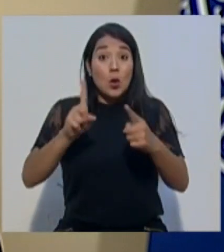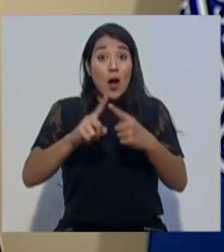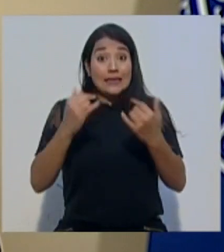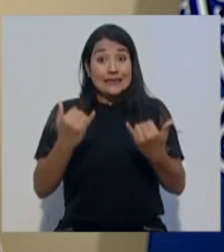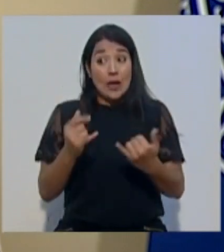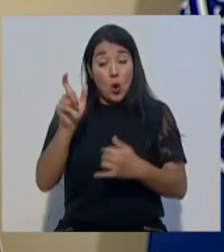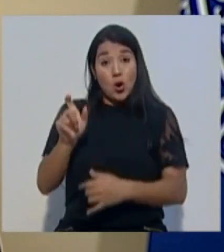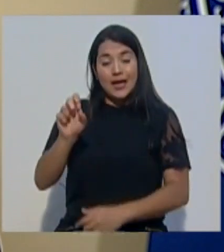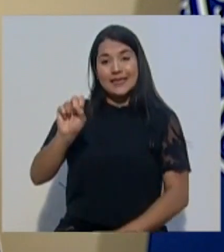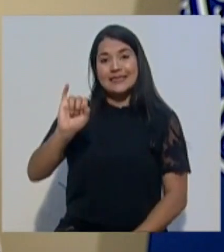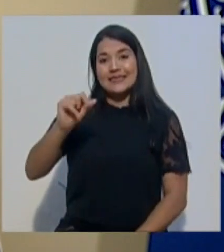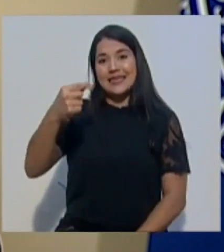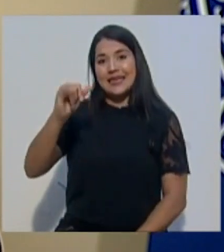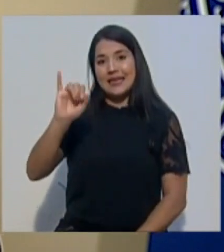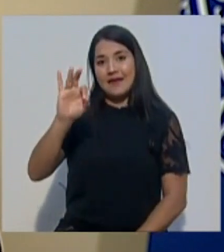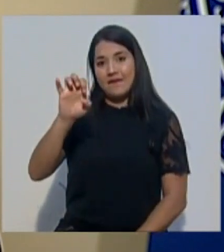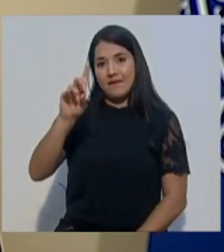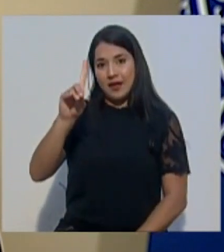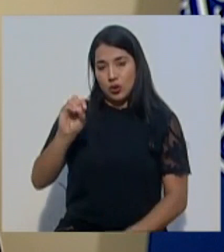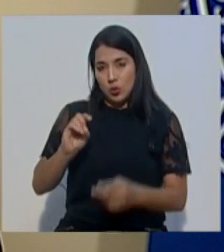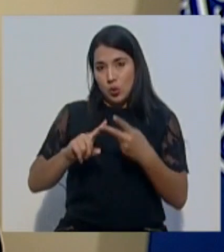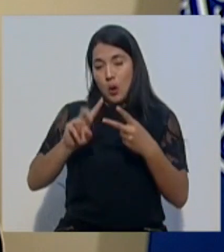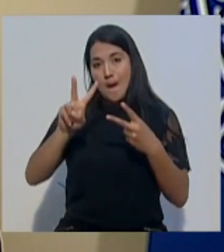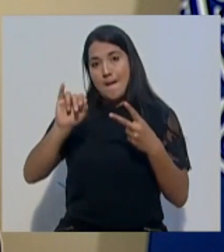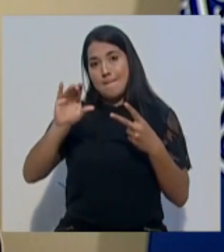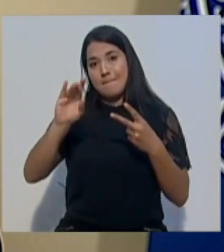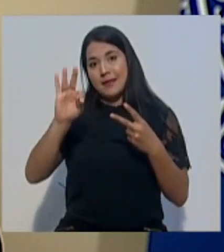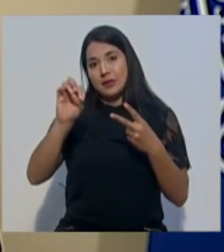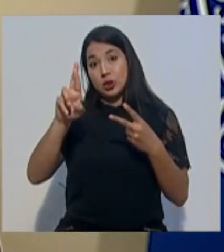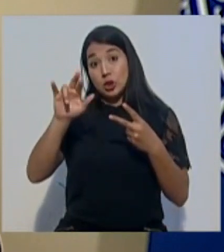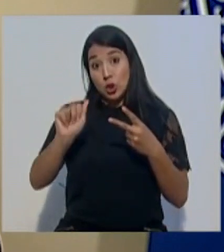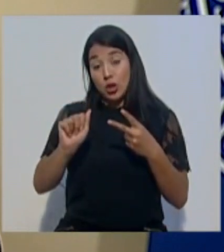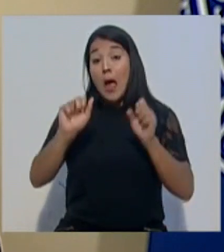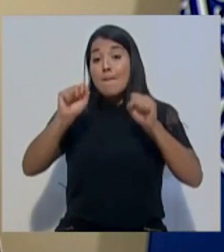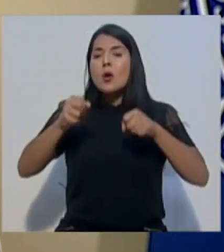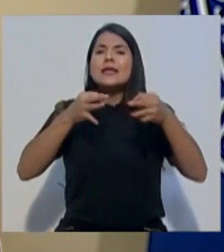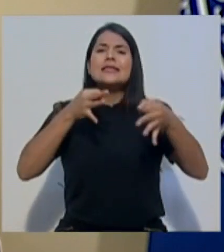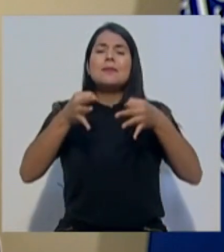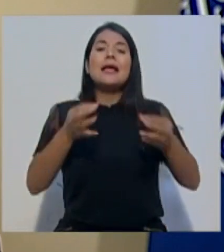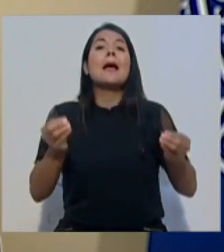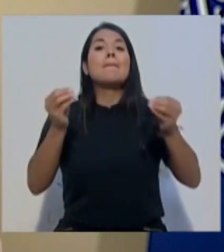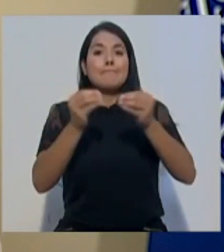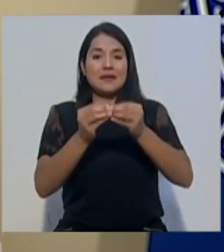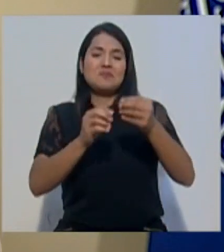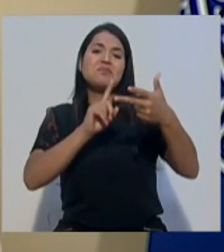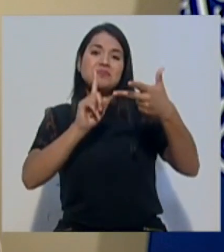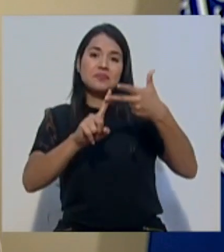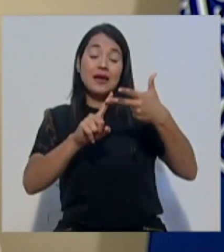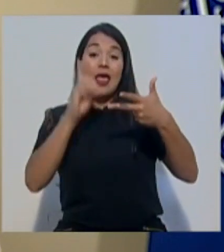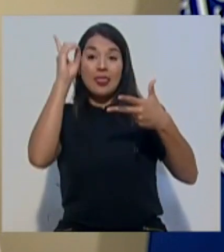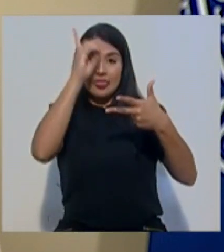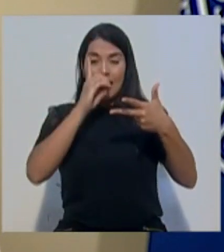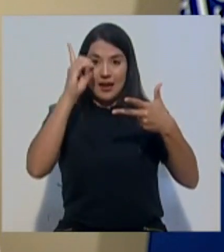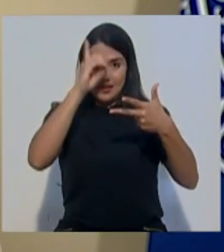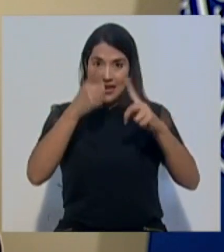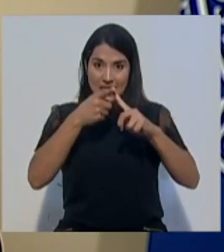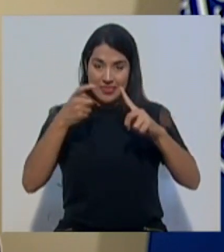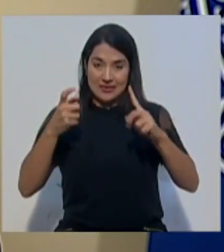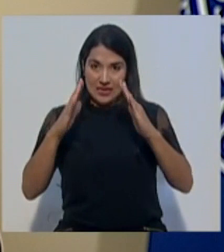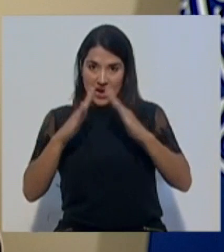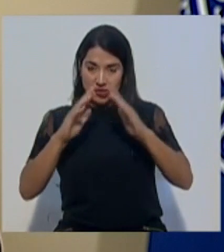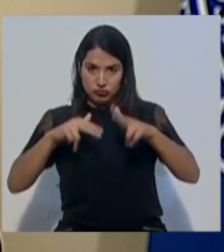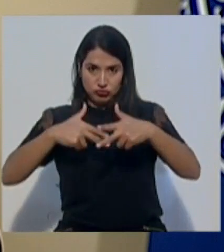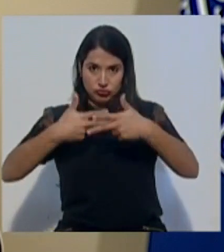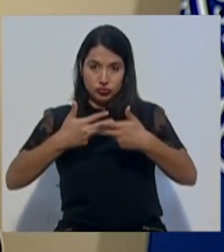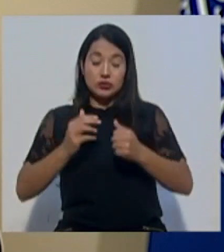don Sigifredo y doña Victoria podrán dar más detalles, así como don Daniel de manera remota,